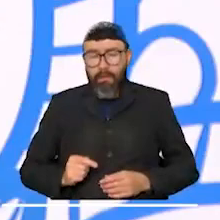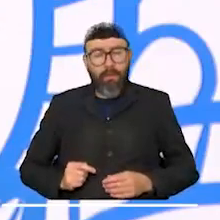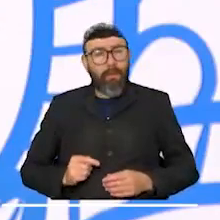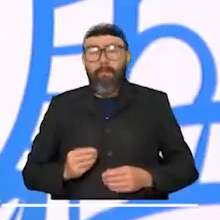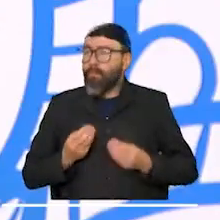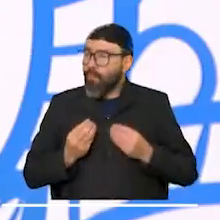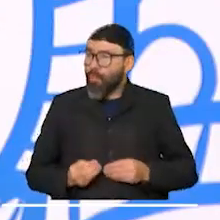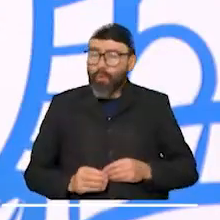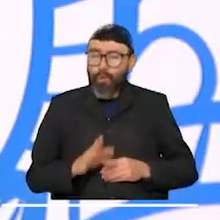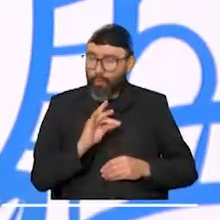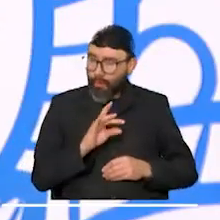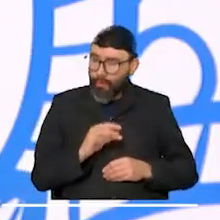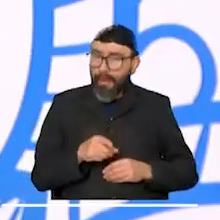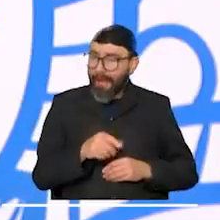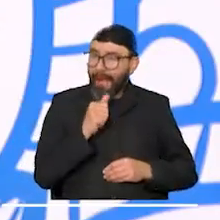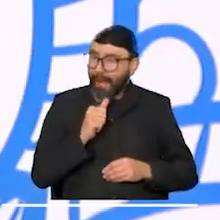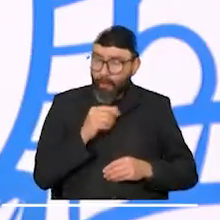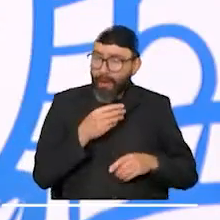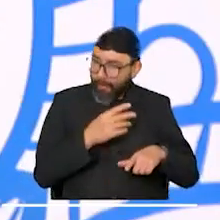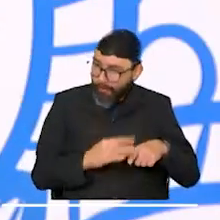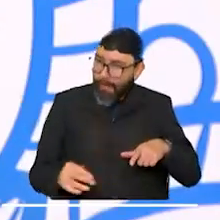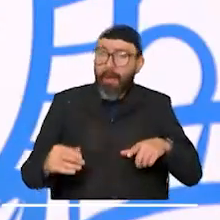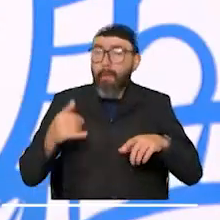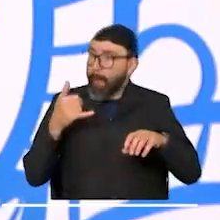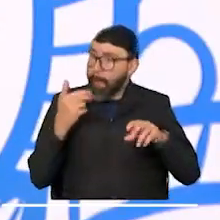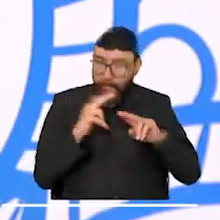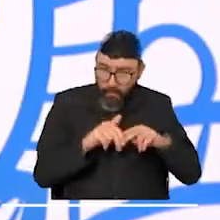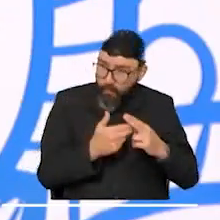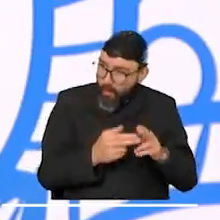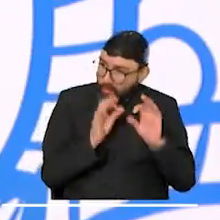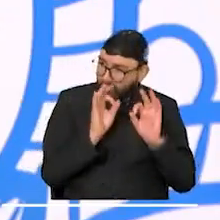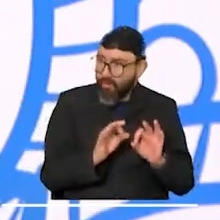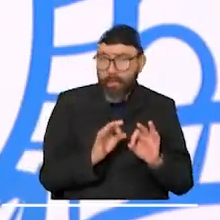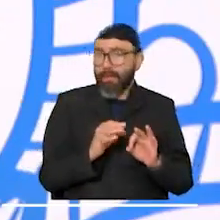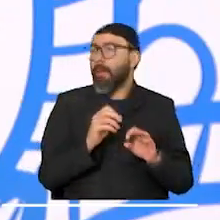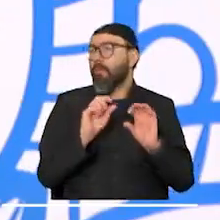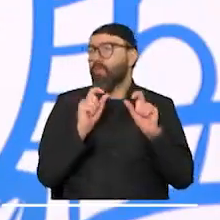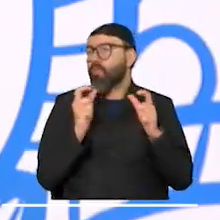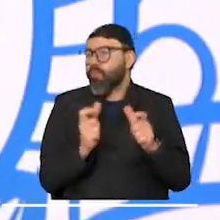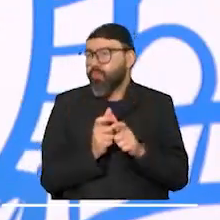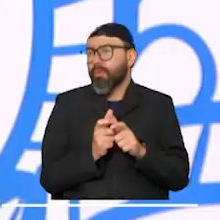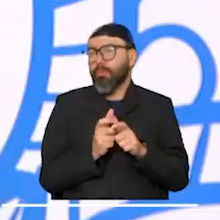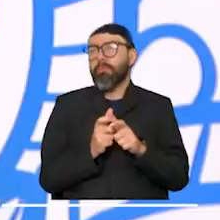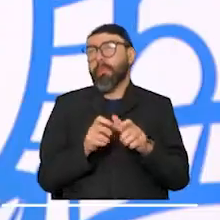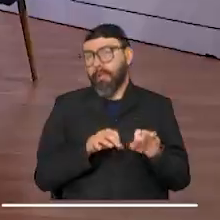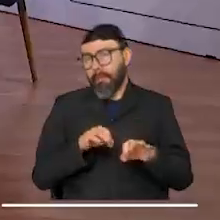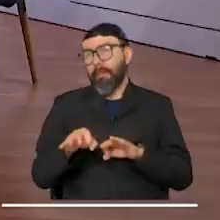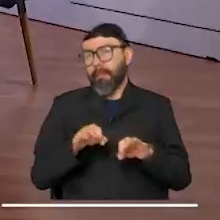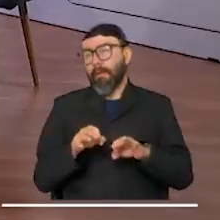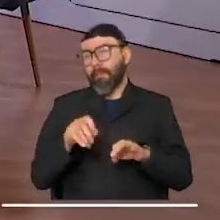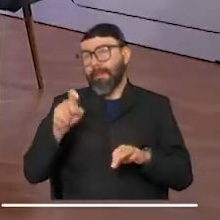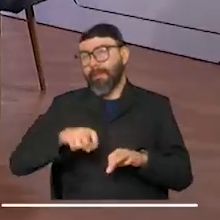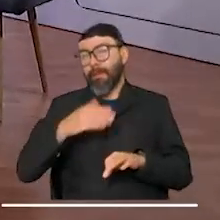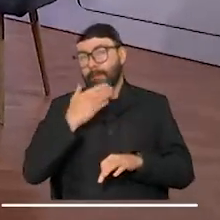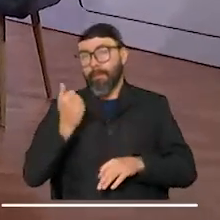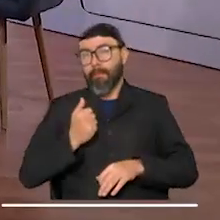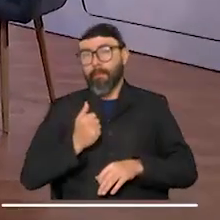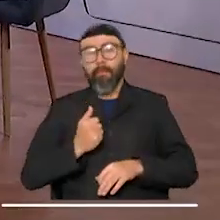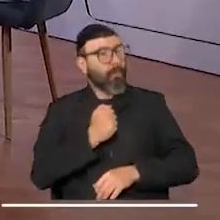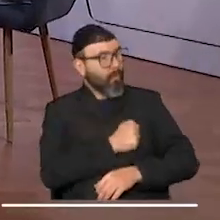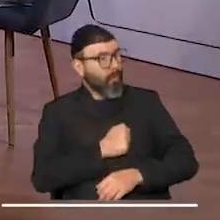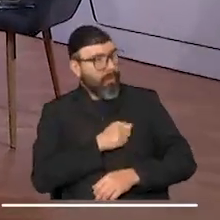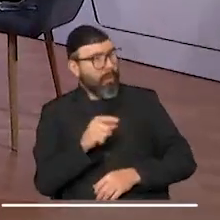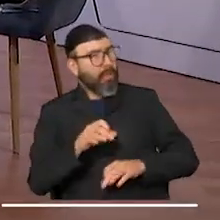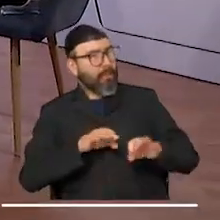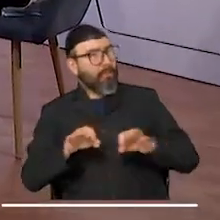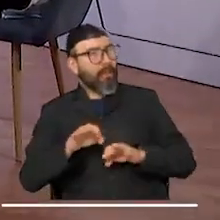moco y de agüita que se necesita para tener una adecuada relación sexual Cris yo quiero que de pronto la doctora nos hable un poquito de los lubricantes